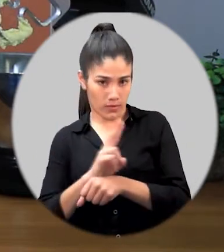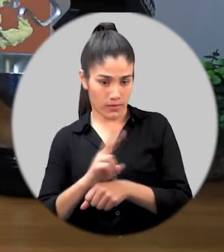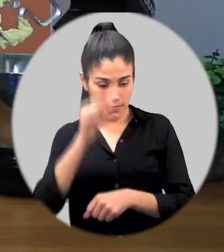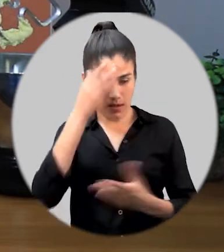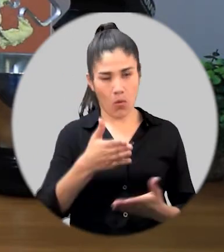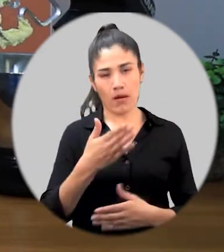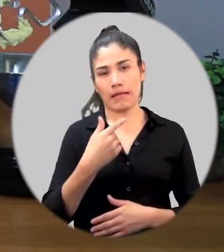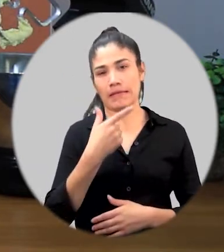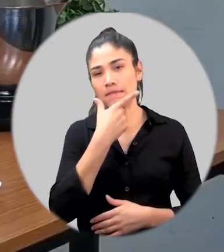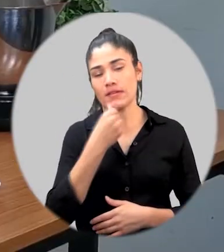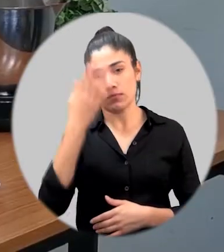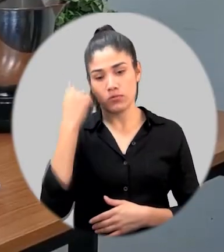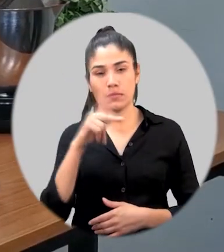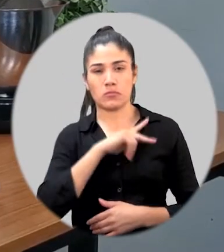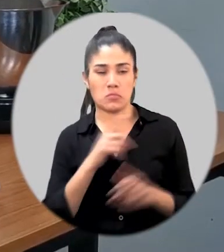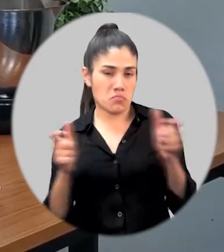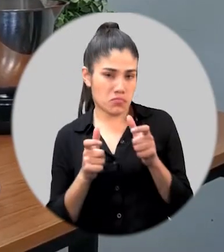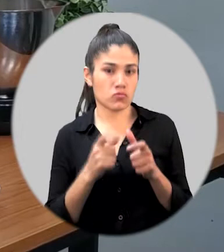nomás, vamos a agregarlo.